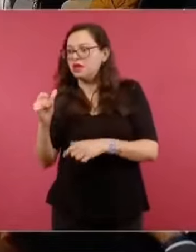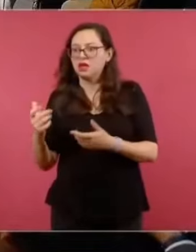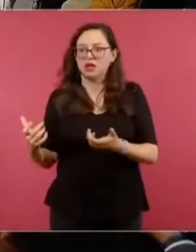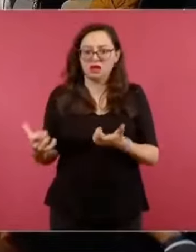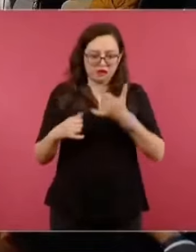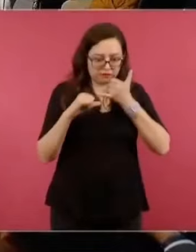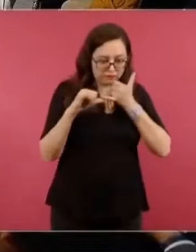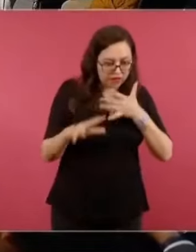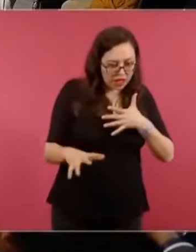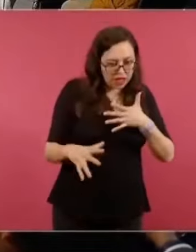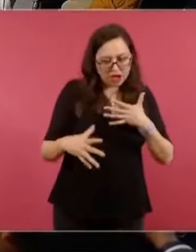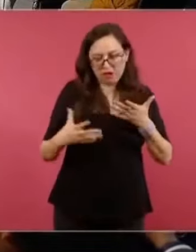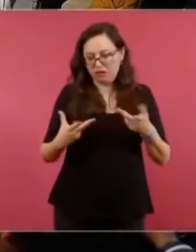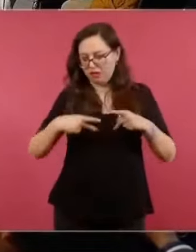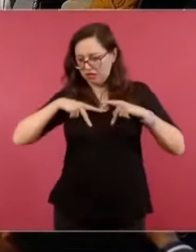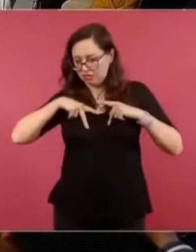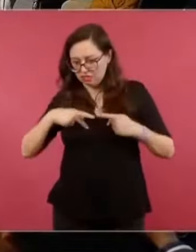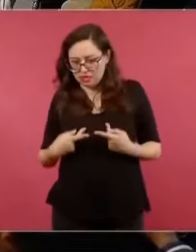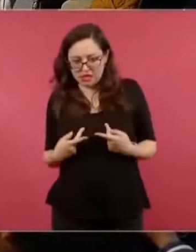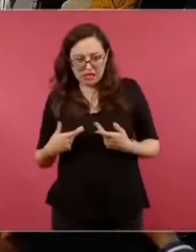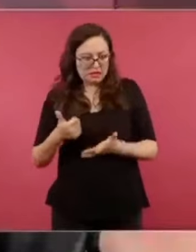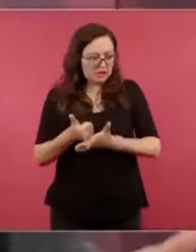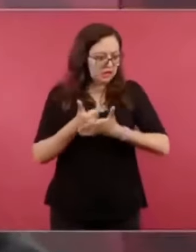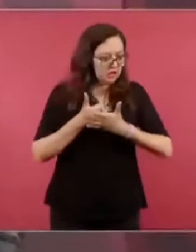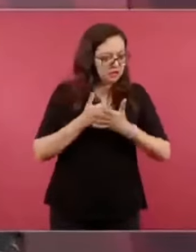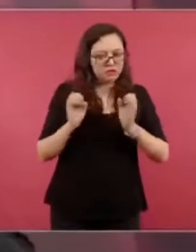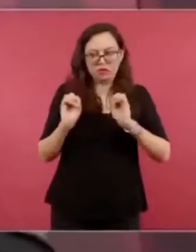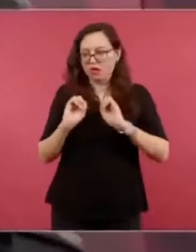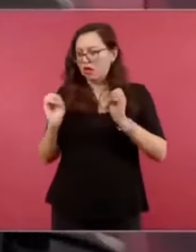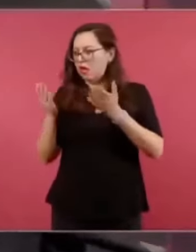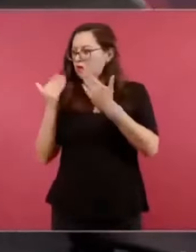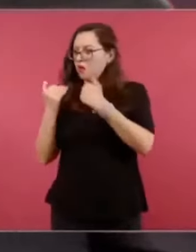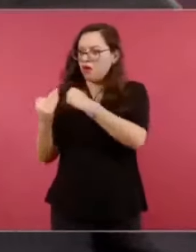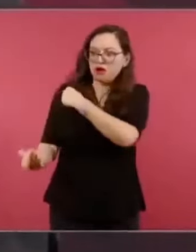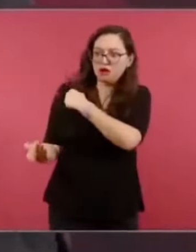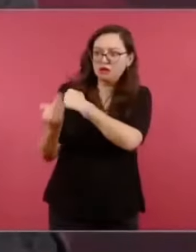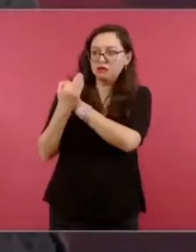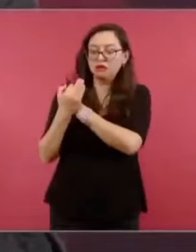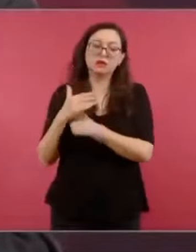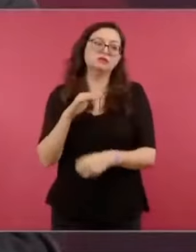a pedirles que le hagan publicidad.